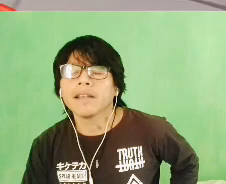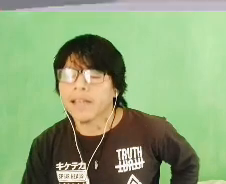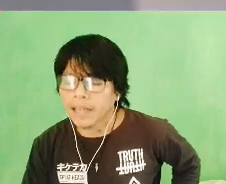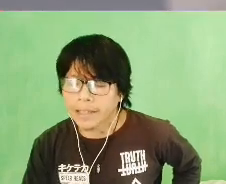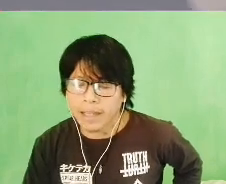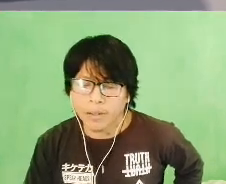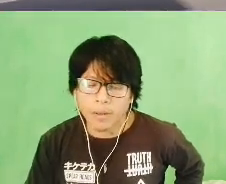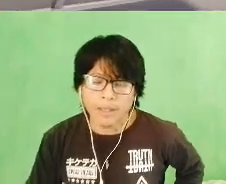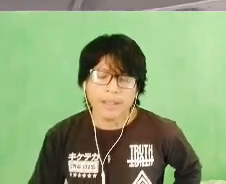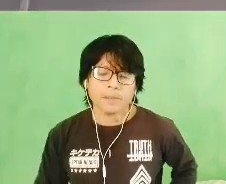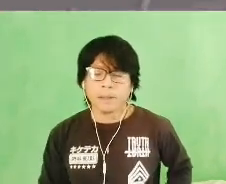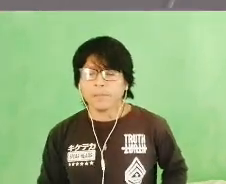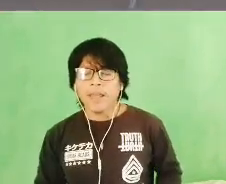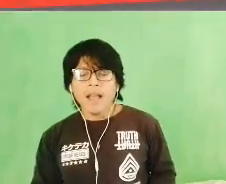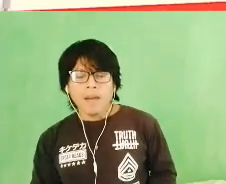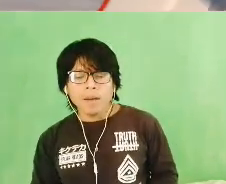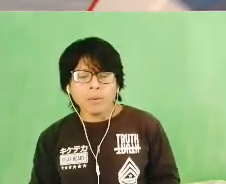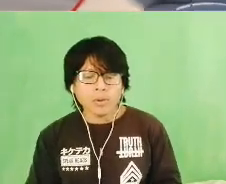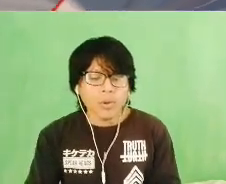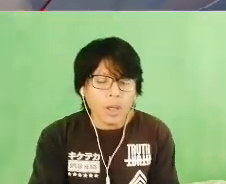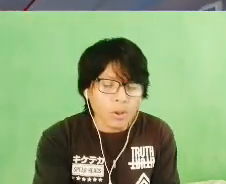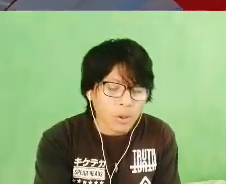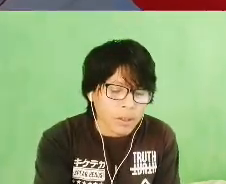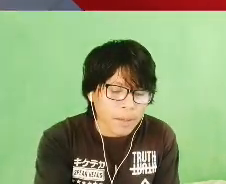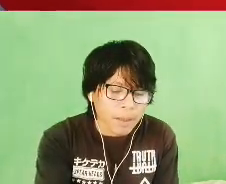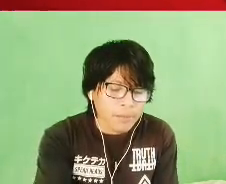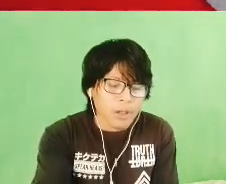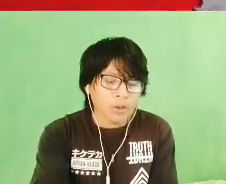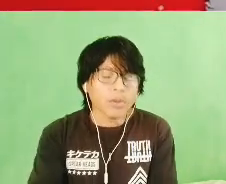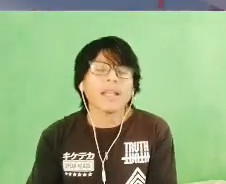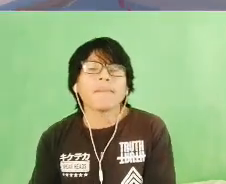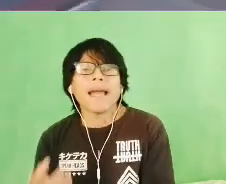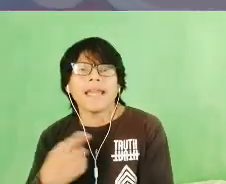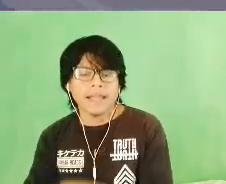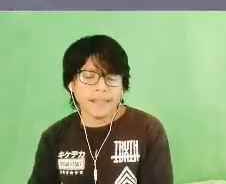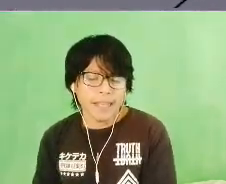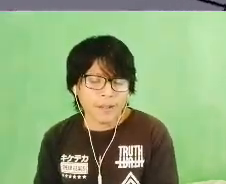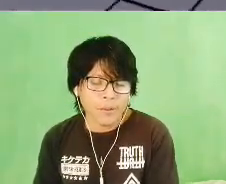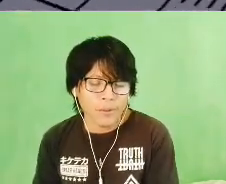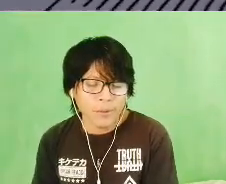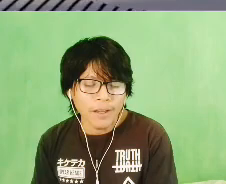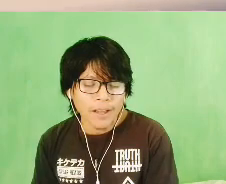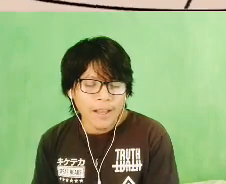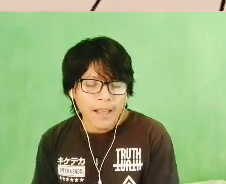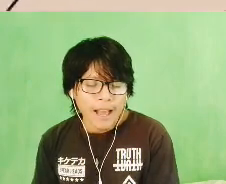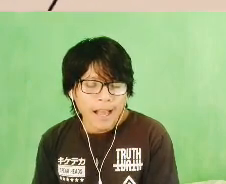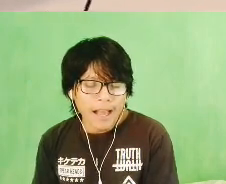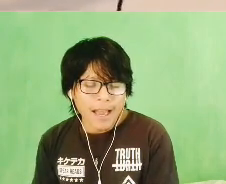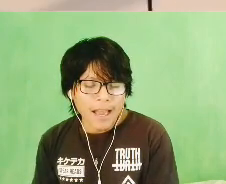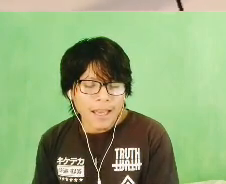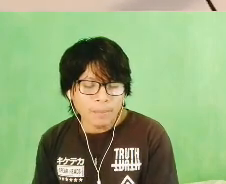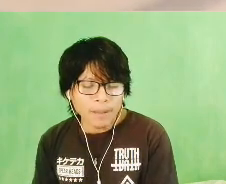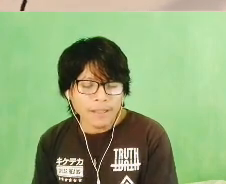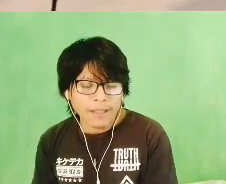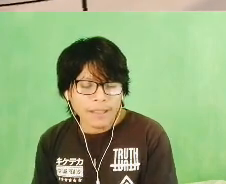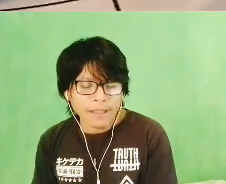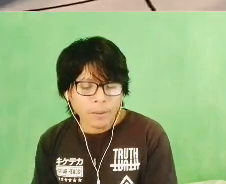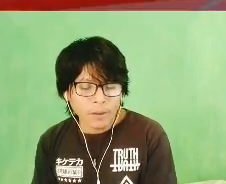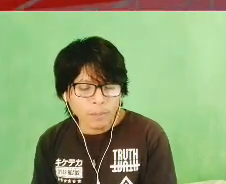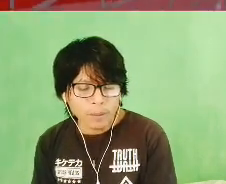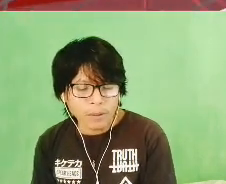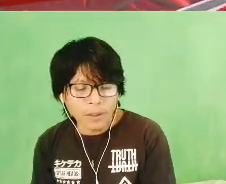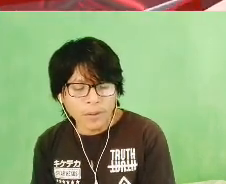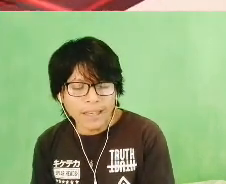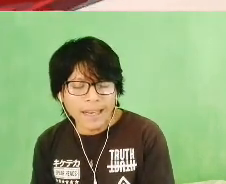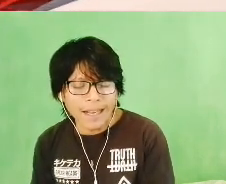va a estar cajeteando. Así es. Bueno, vámonos con el otro tema, y el otro tema es en torno al presidente Andrés